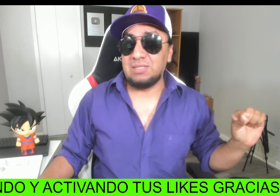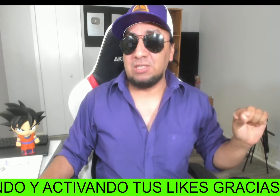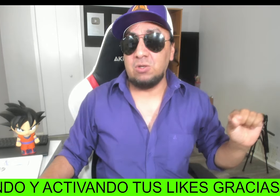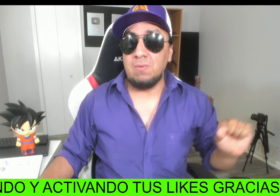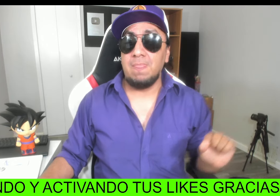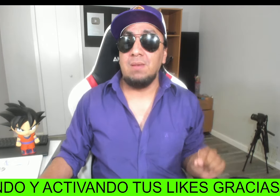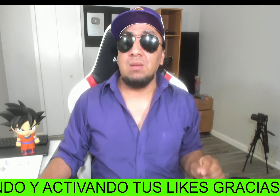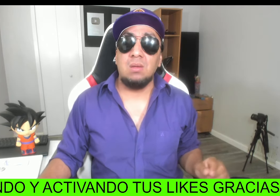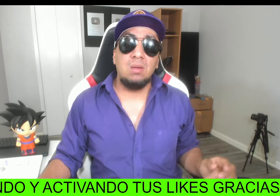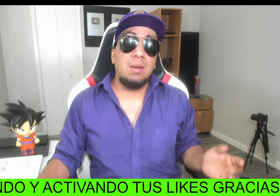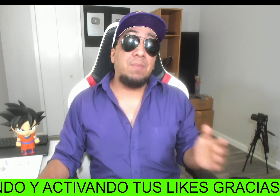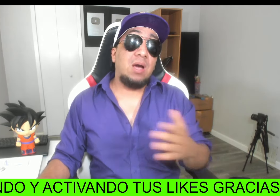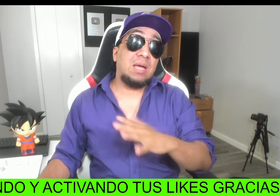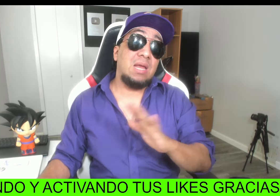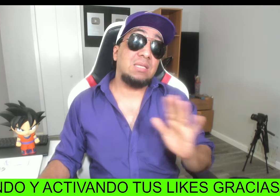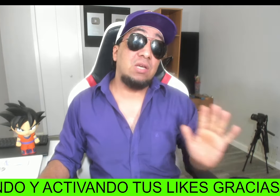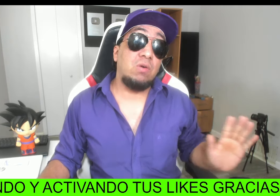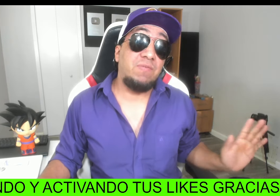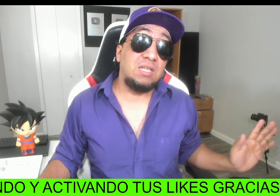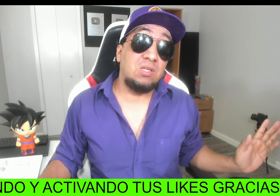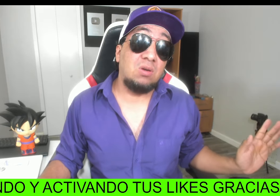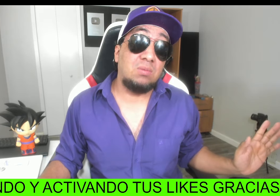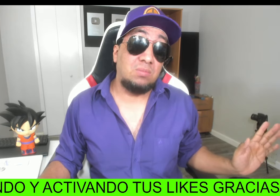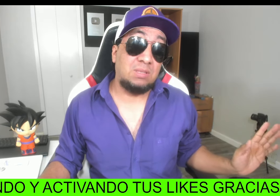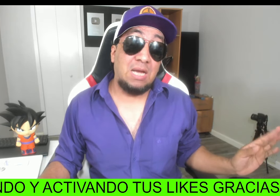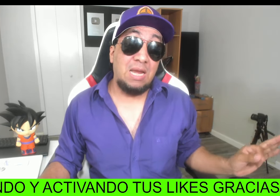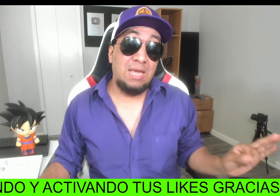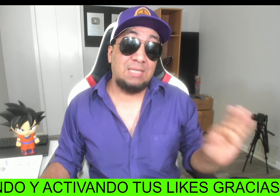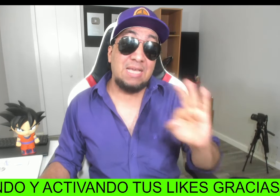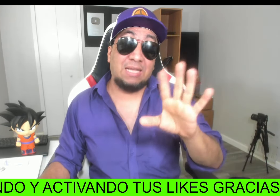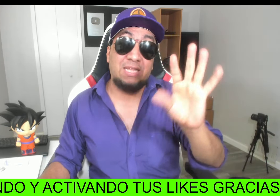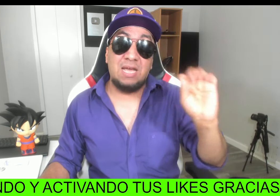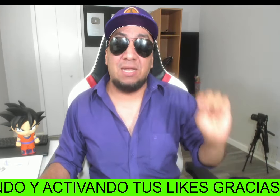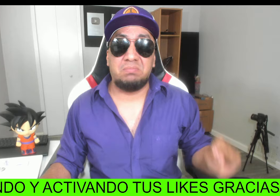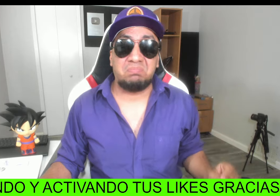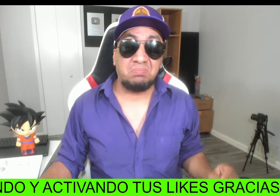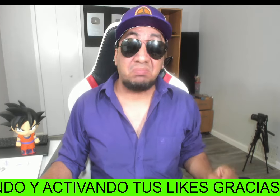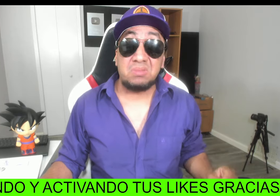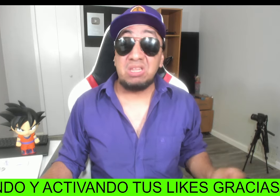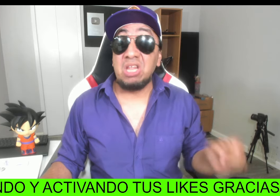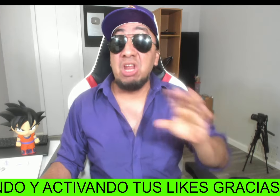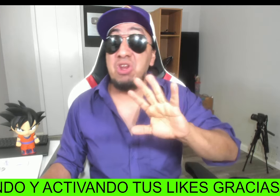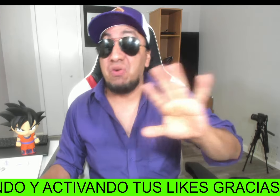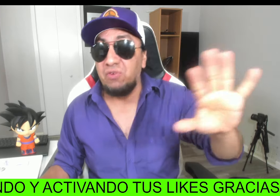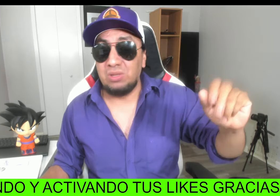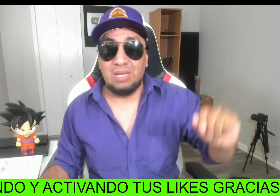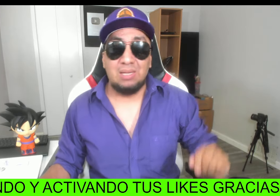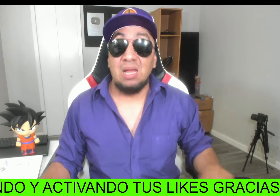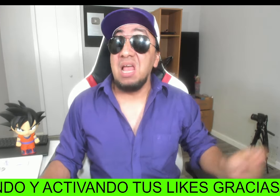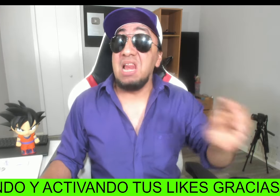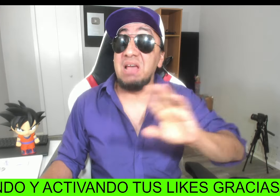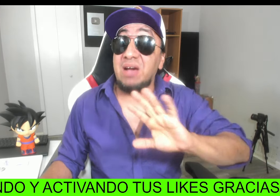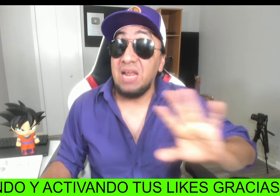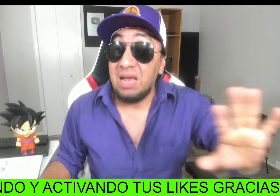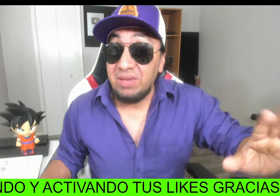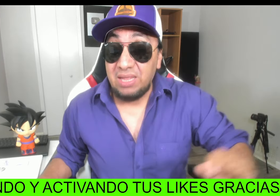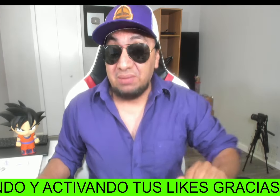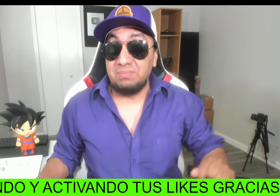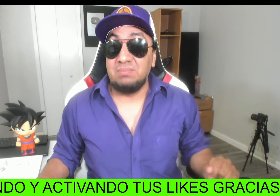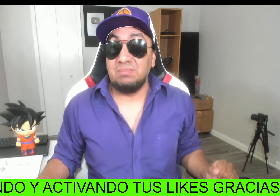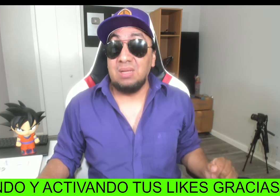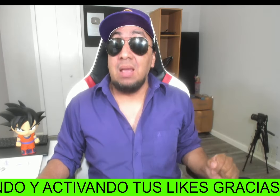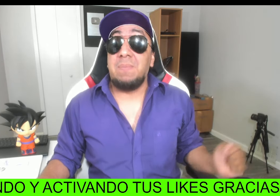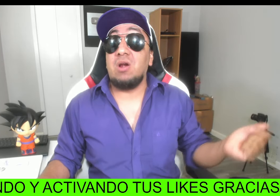régimen de excepción, pues aquí la sin oficio sale y se abstiene. No vota, le vale la